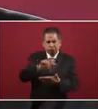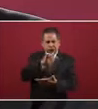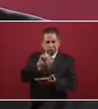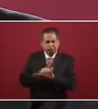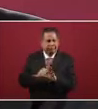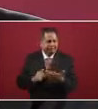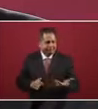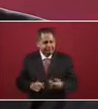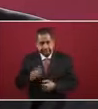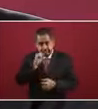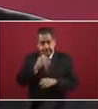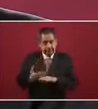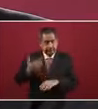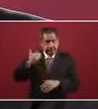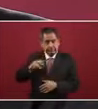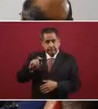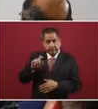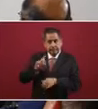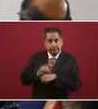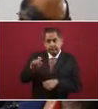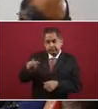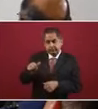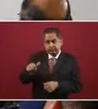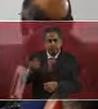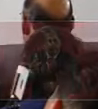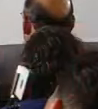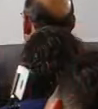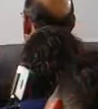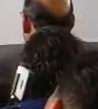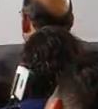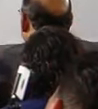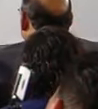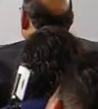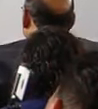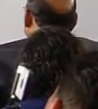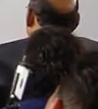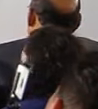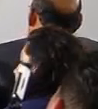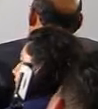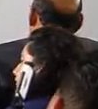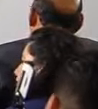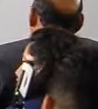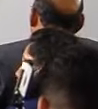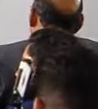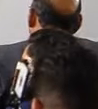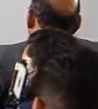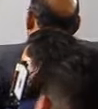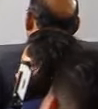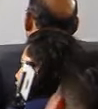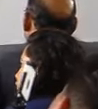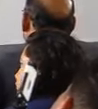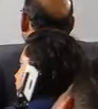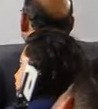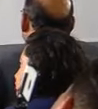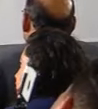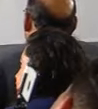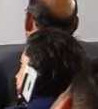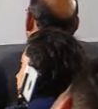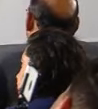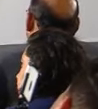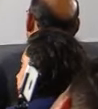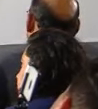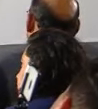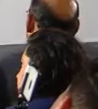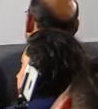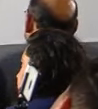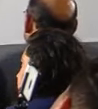El pasado 26 de julio estuve presente en una manifestación de padres de familia que solicitaban en Puerto Madero que